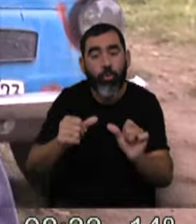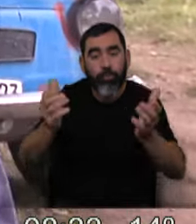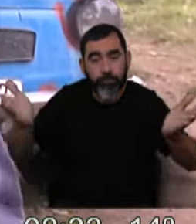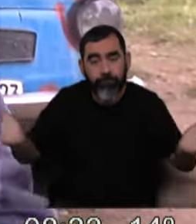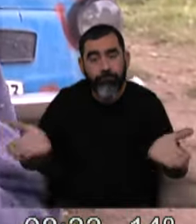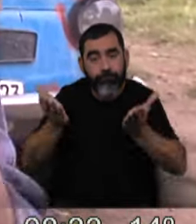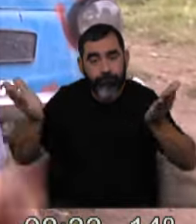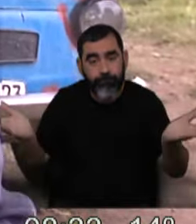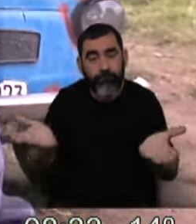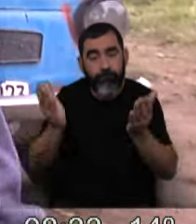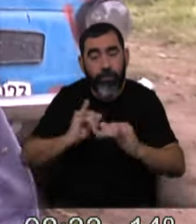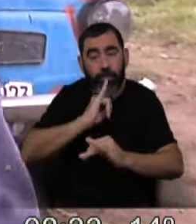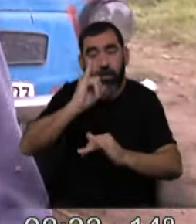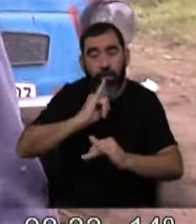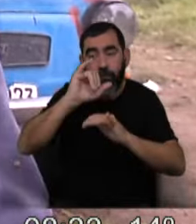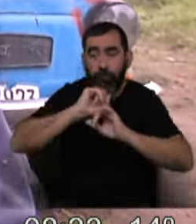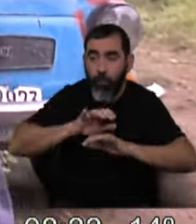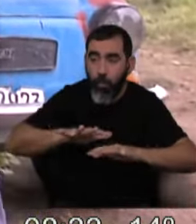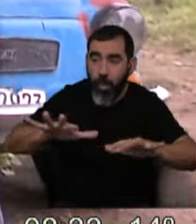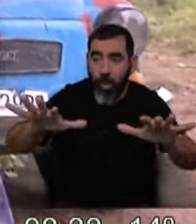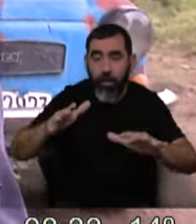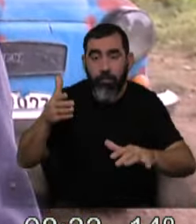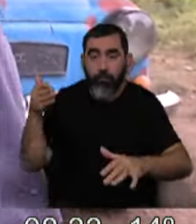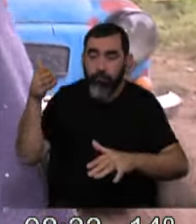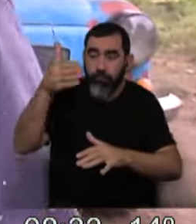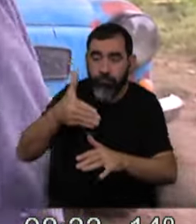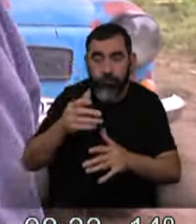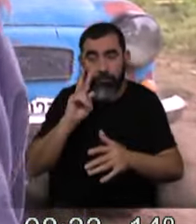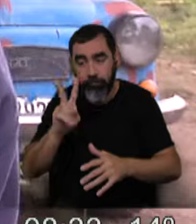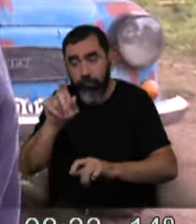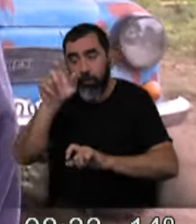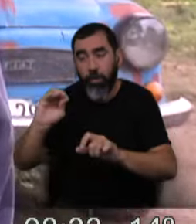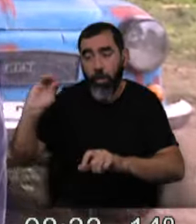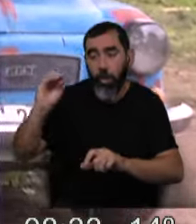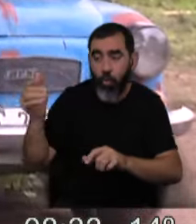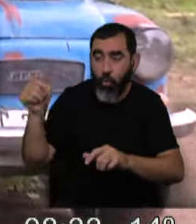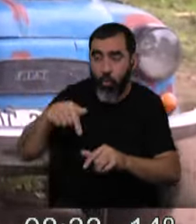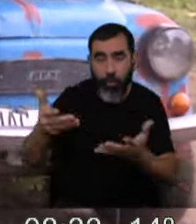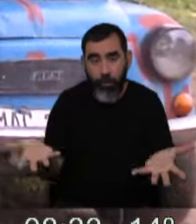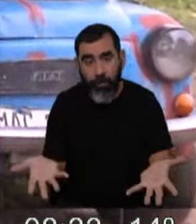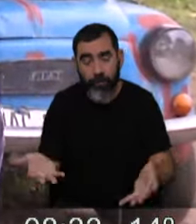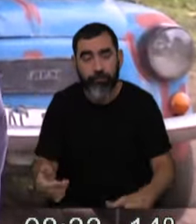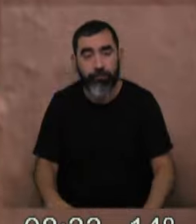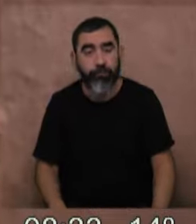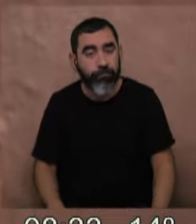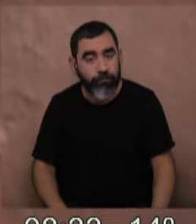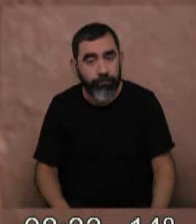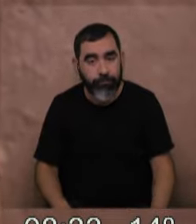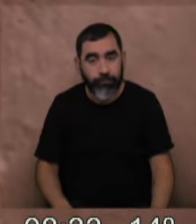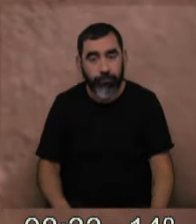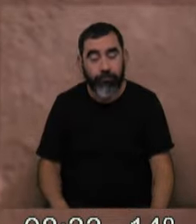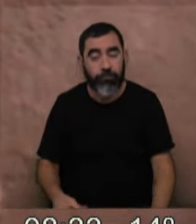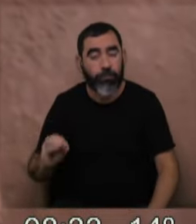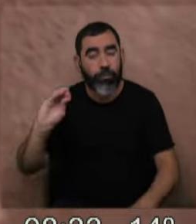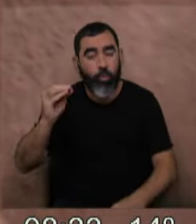impulso, informando a la gente, asistiendo, trayendo gente joven, como acá ven, detrás mío hay